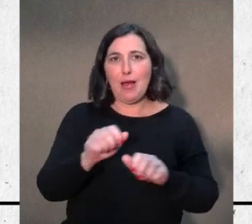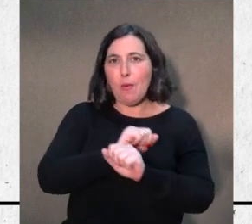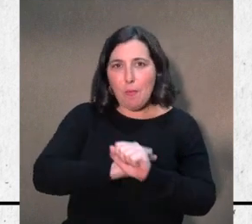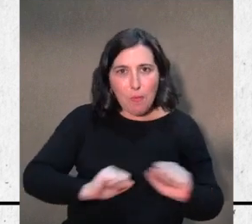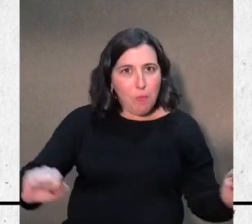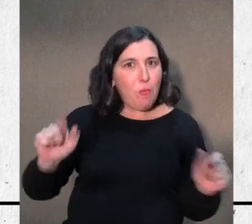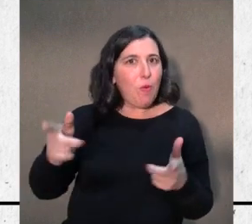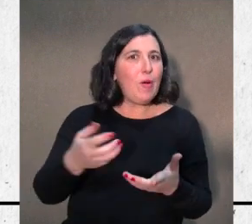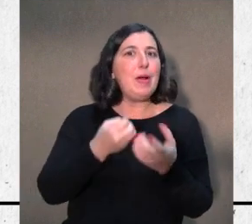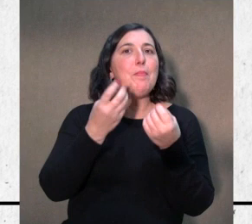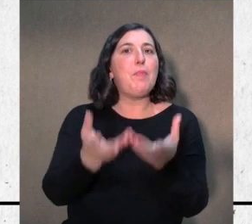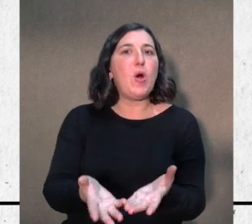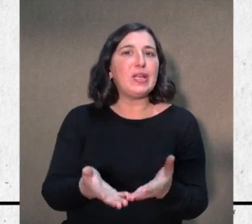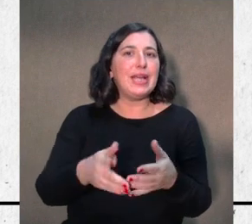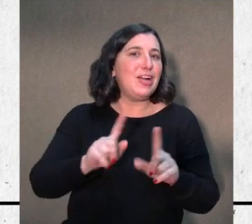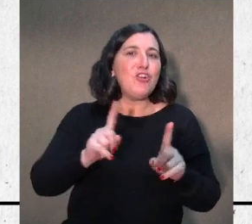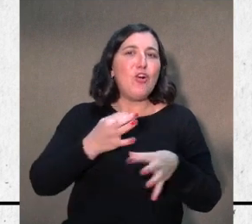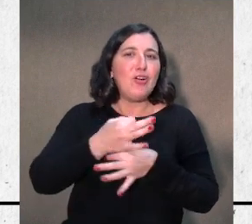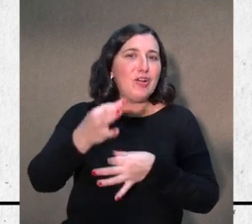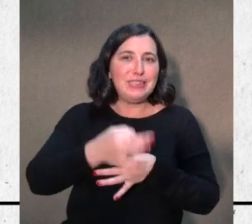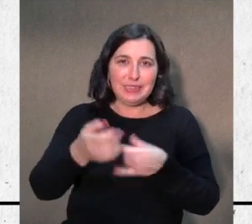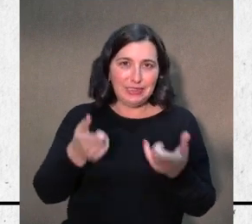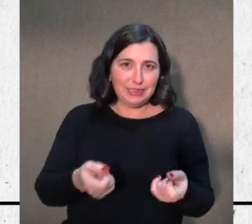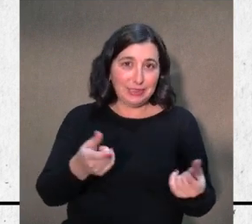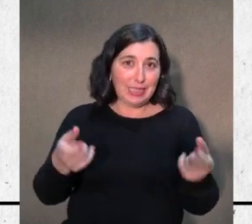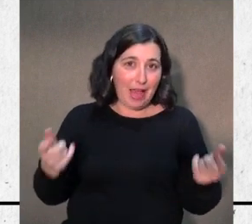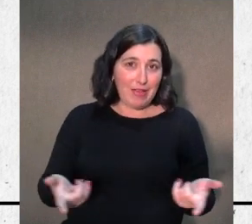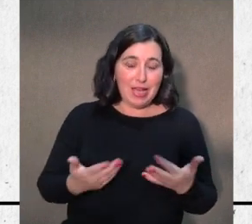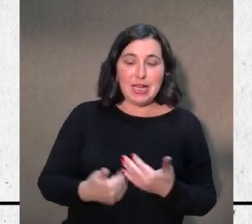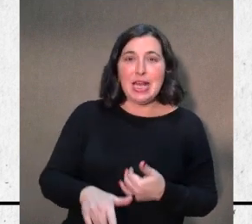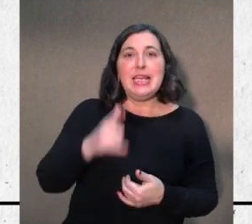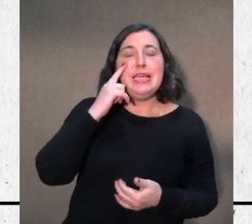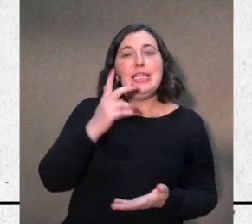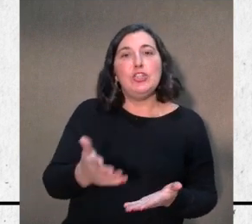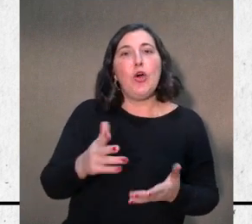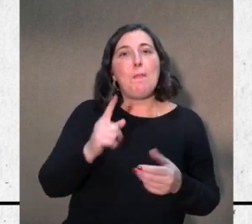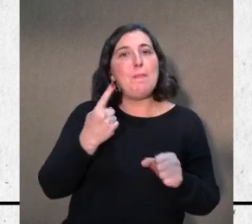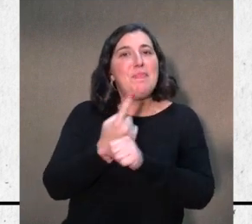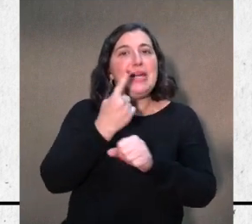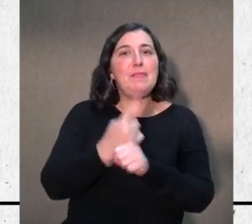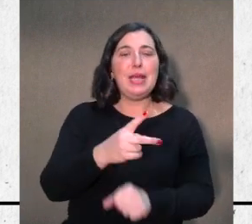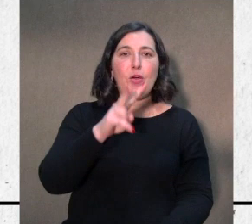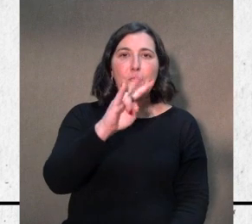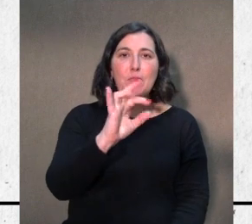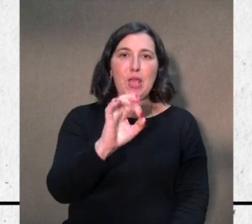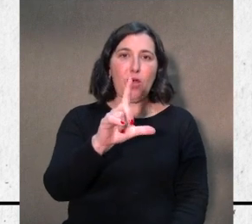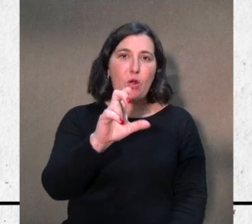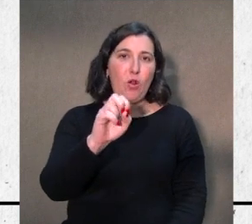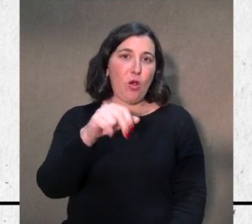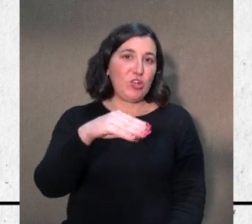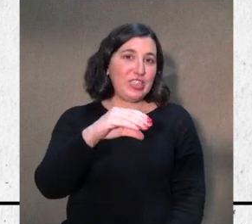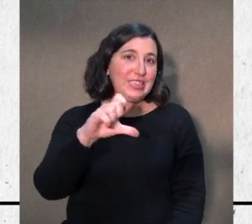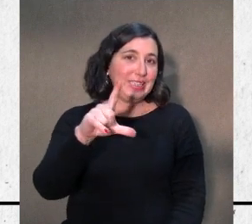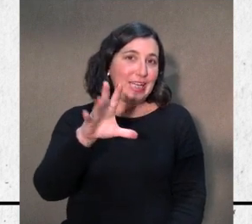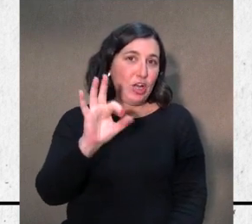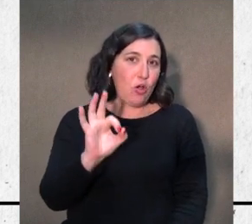violonchelo, pero después de probar otros instrumentos, que cuando lo vi fue como algo que no me capturó. Pasaron un